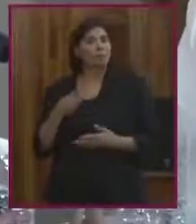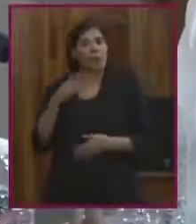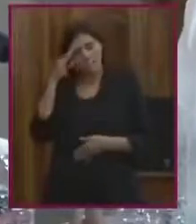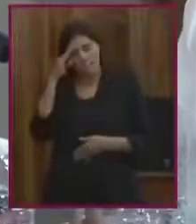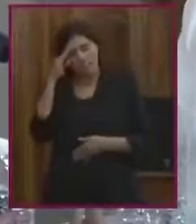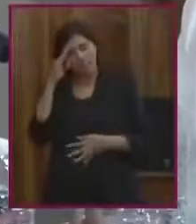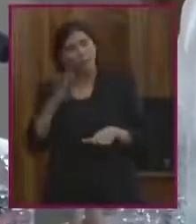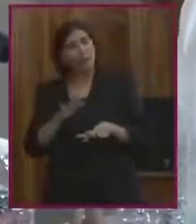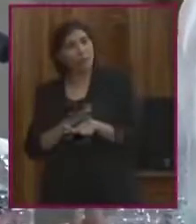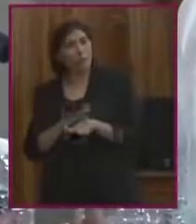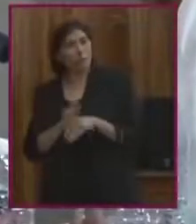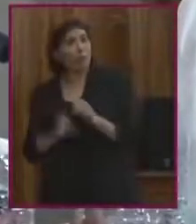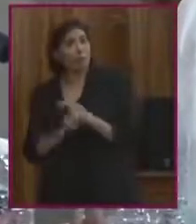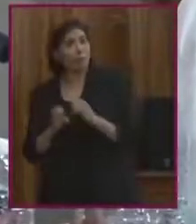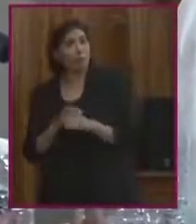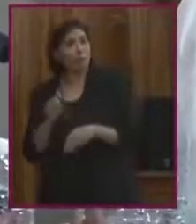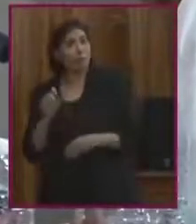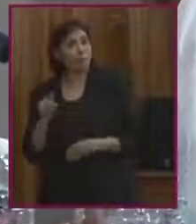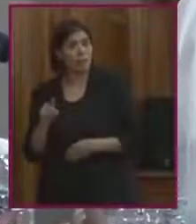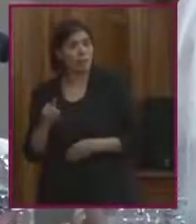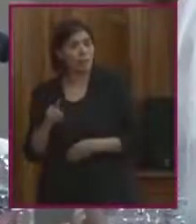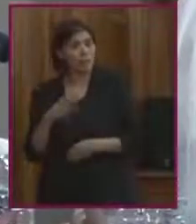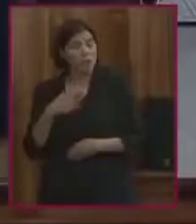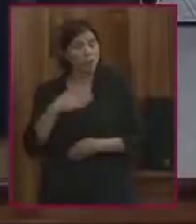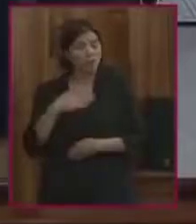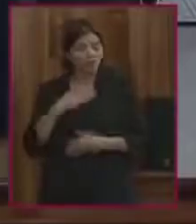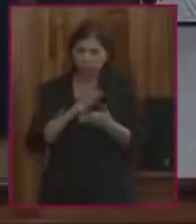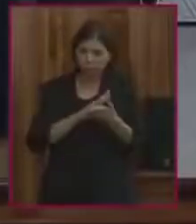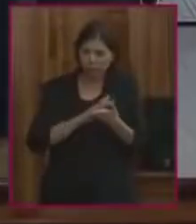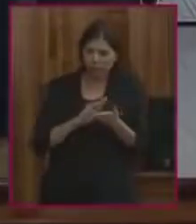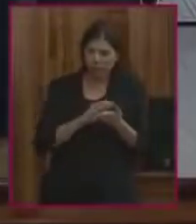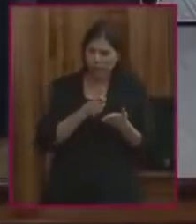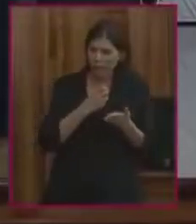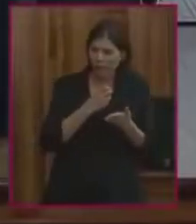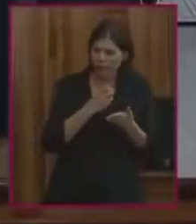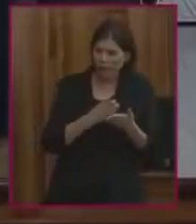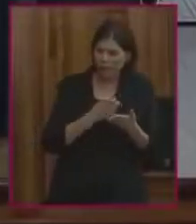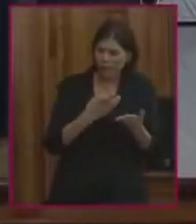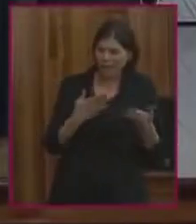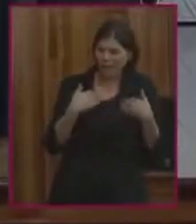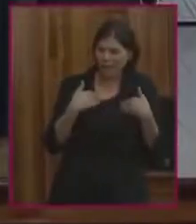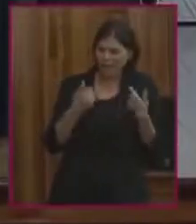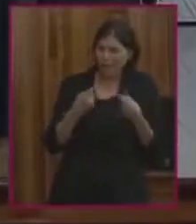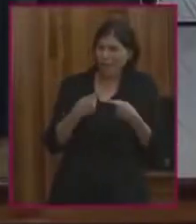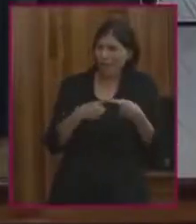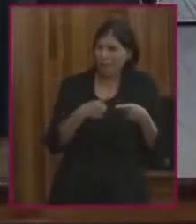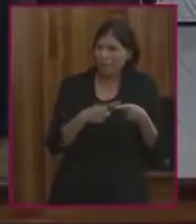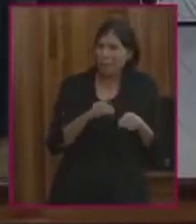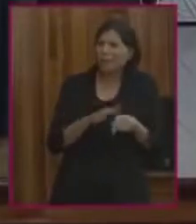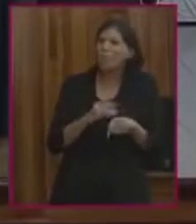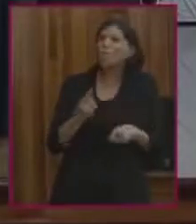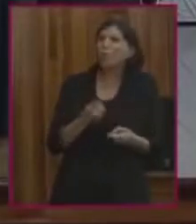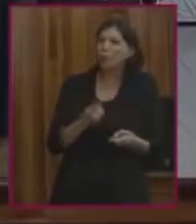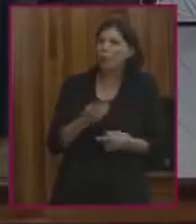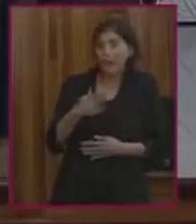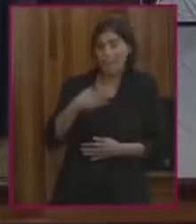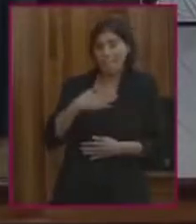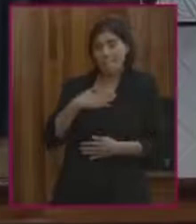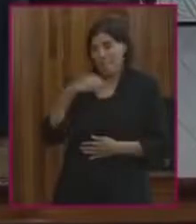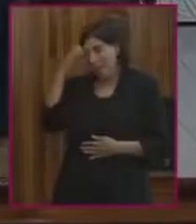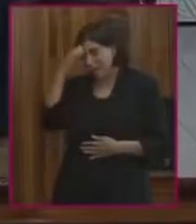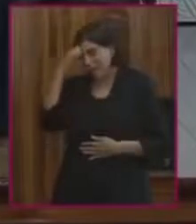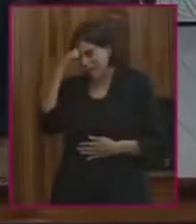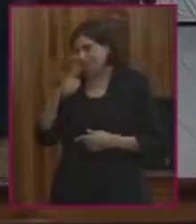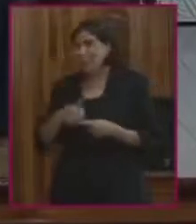desde la lectura tengo diferentes interpretaciones. ¿Por qué? Porque mi experiencia de vida es única también. Pero debe haber esos